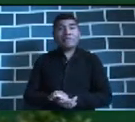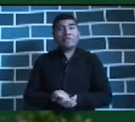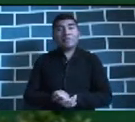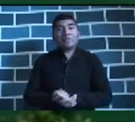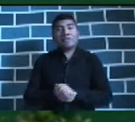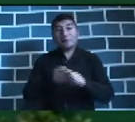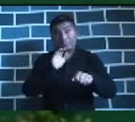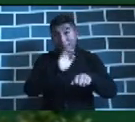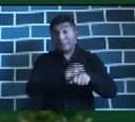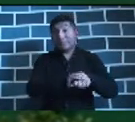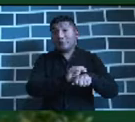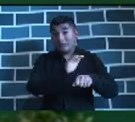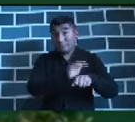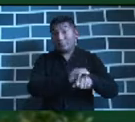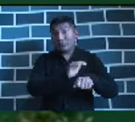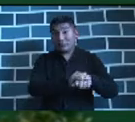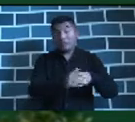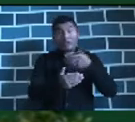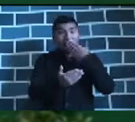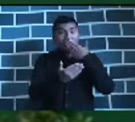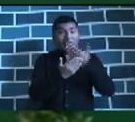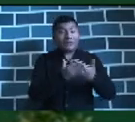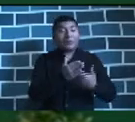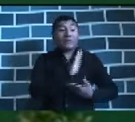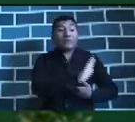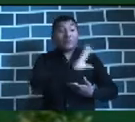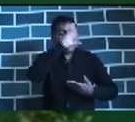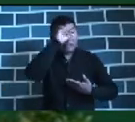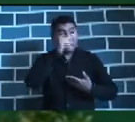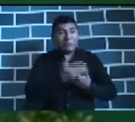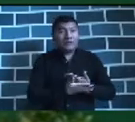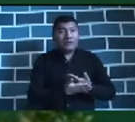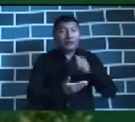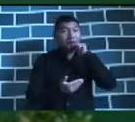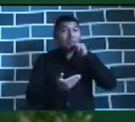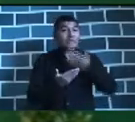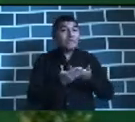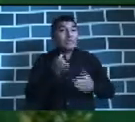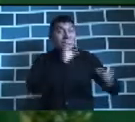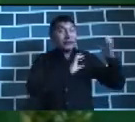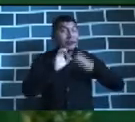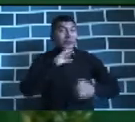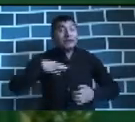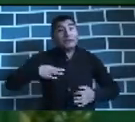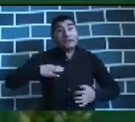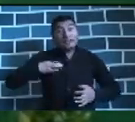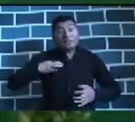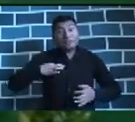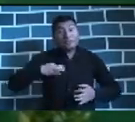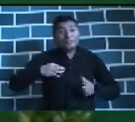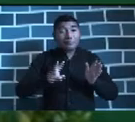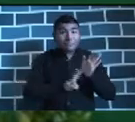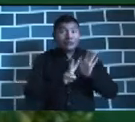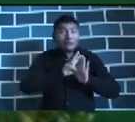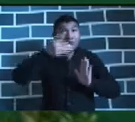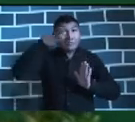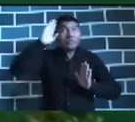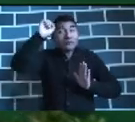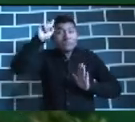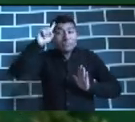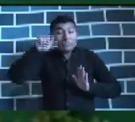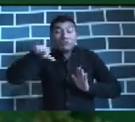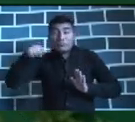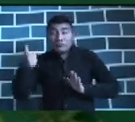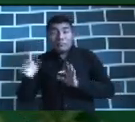aconseja bien a sus hijos buscar la voluntad de dios pero hay otras